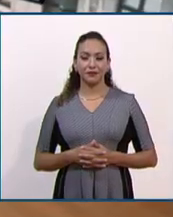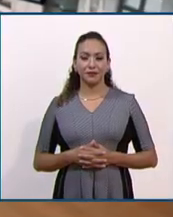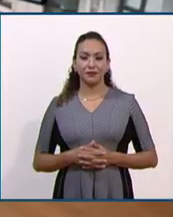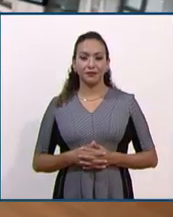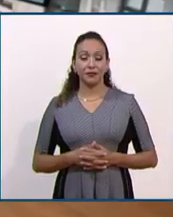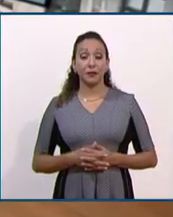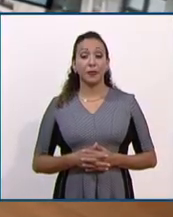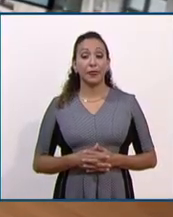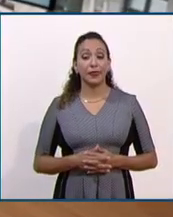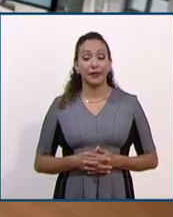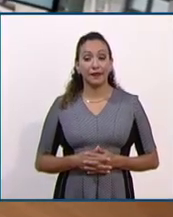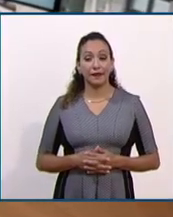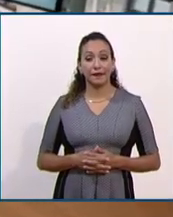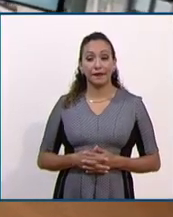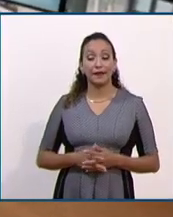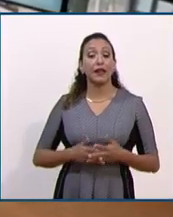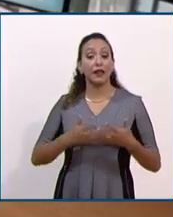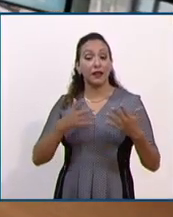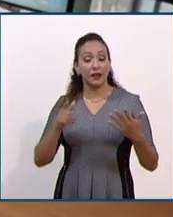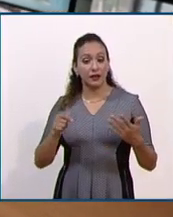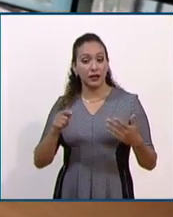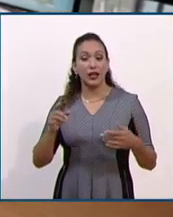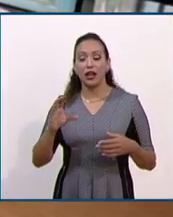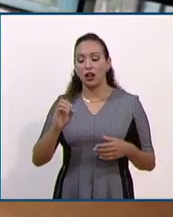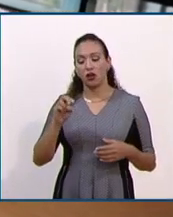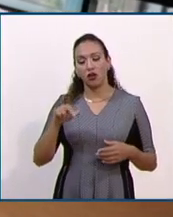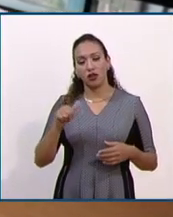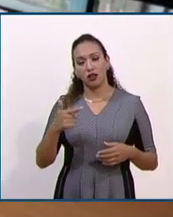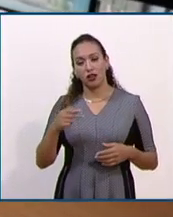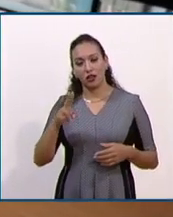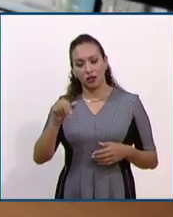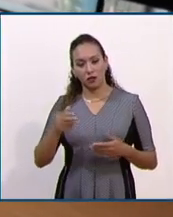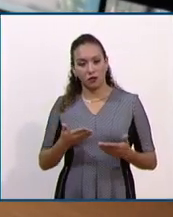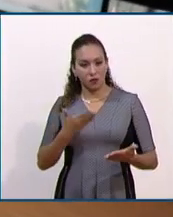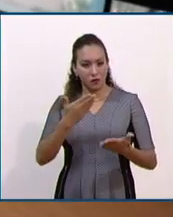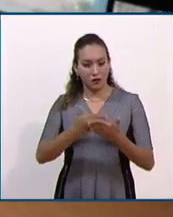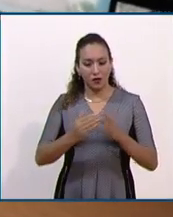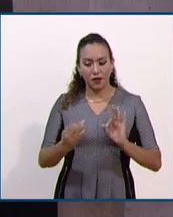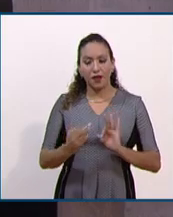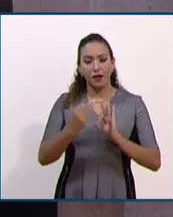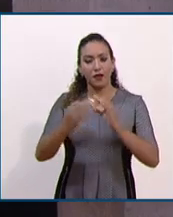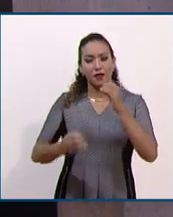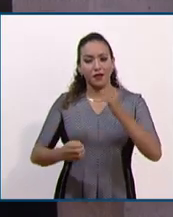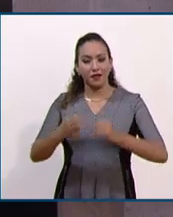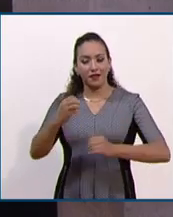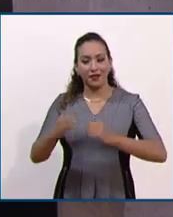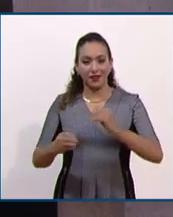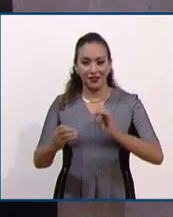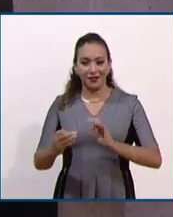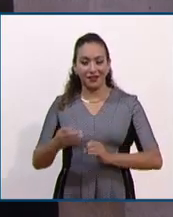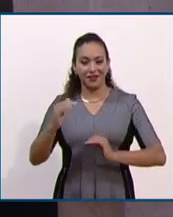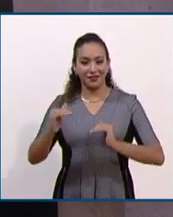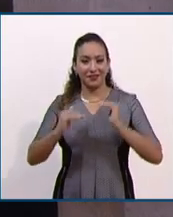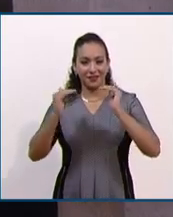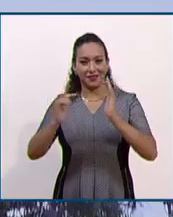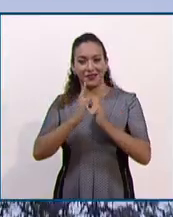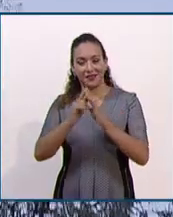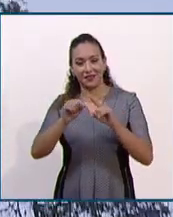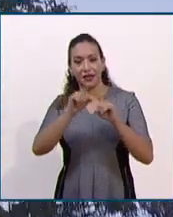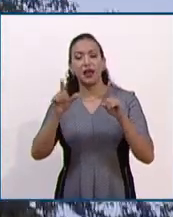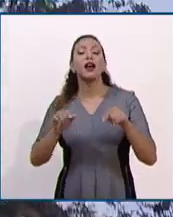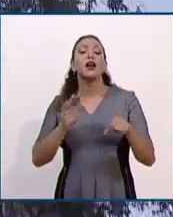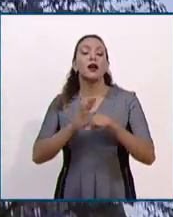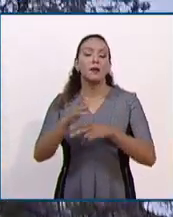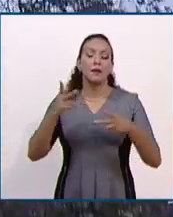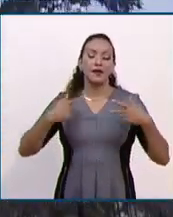En respuesta al amicus curiae que presentó la CONAGUA ante la Suprema Corte, oponiéndose a la desaparición de la prisión preventiva oficiosa,